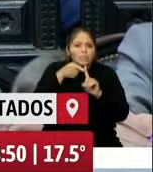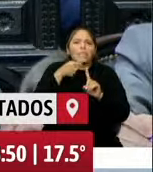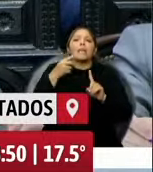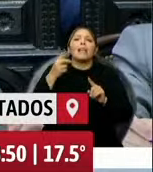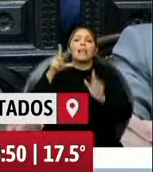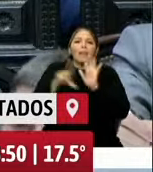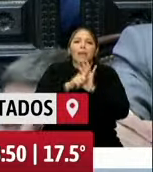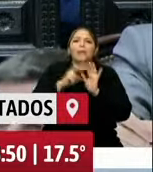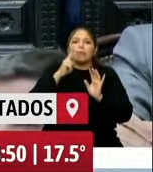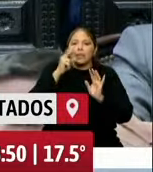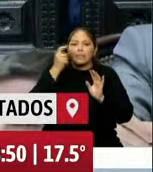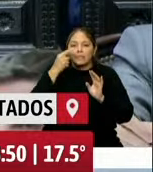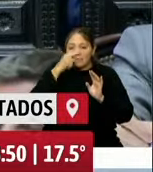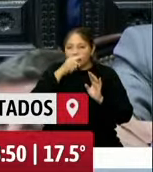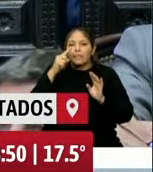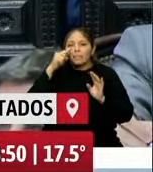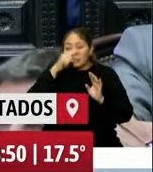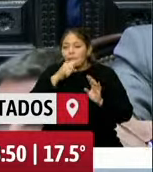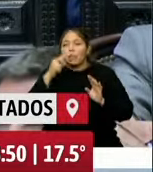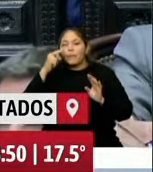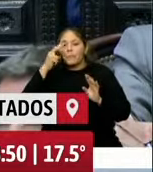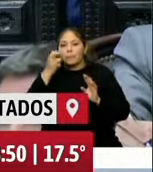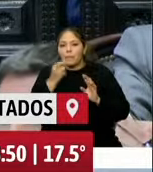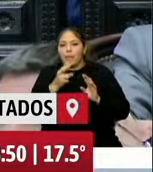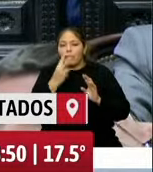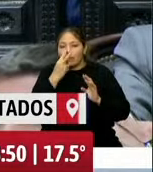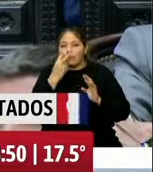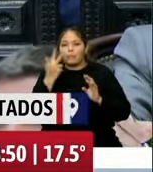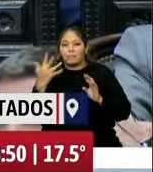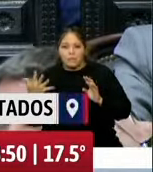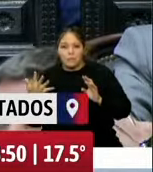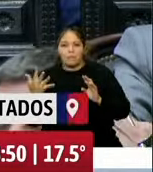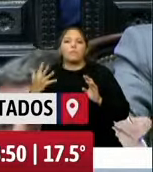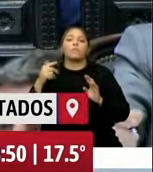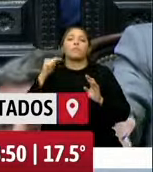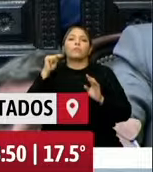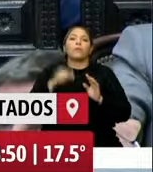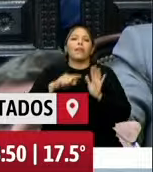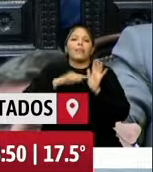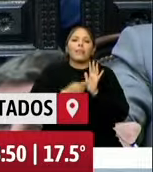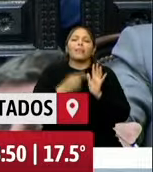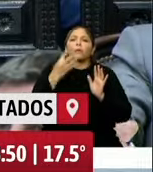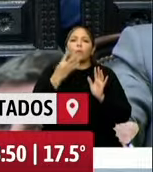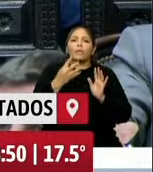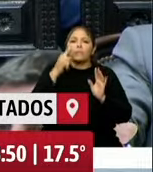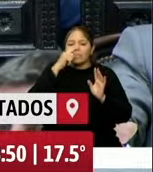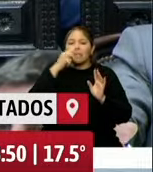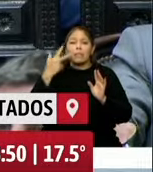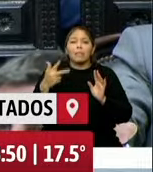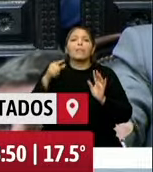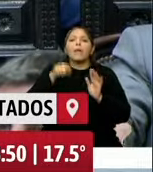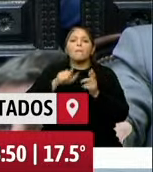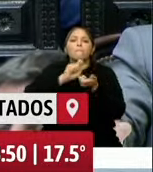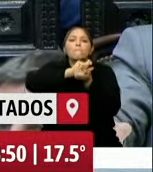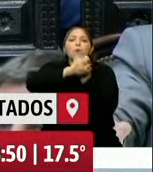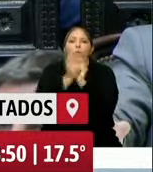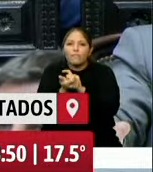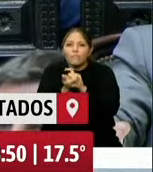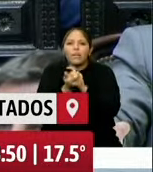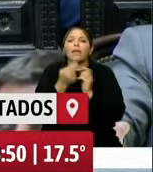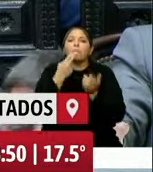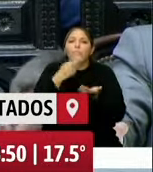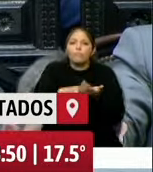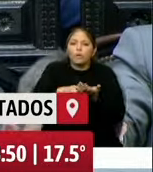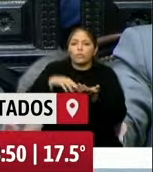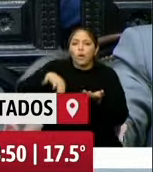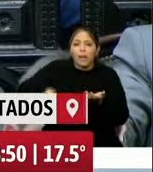la en la campaña y al mismo tiempo bajar los impuestos era un poco insostenible si queres esa parte del discurso electoral Es lógico lo que está haciendo en términos de